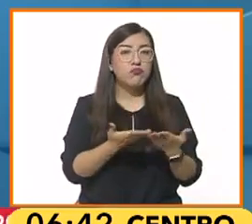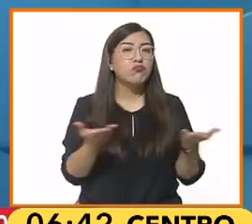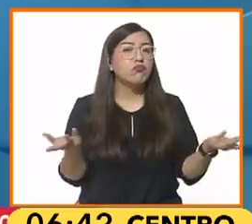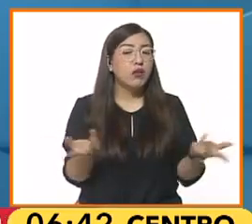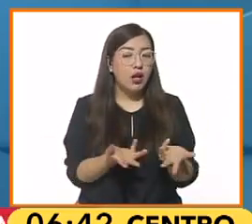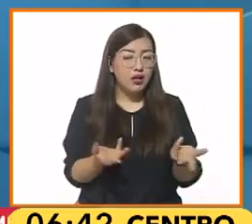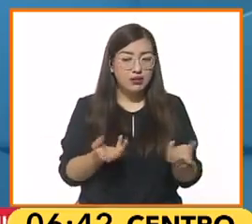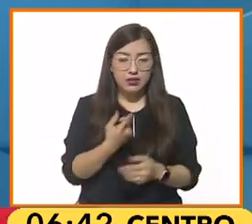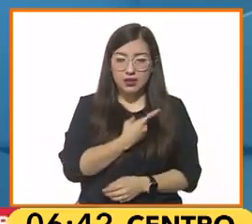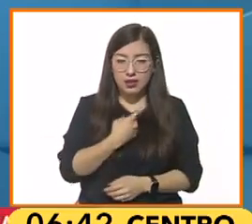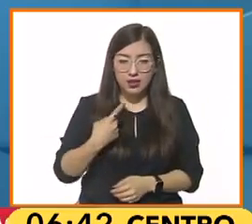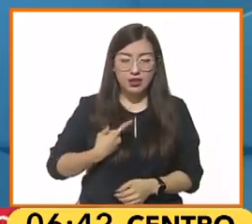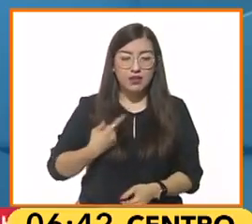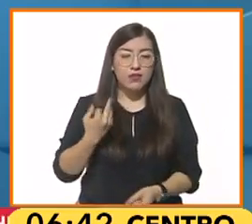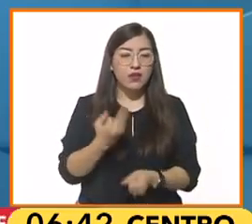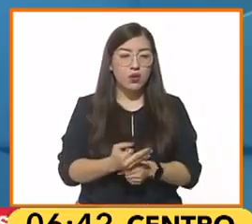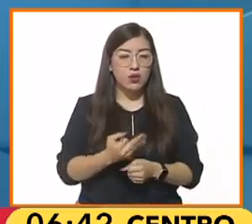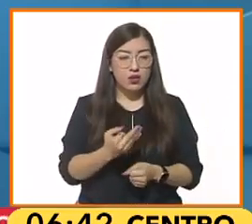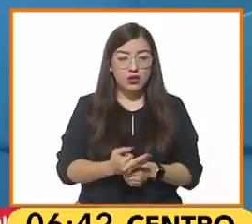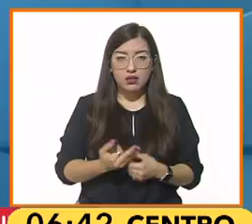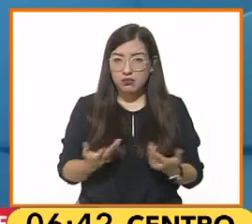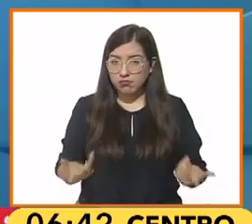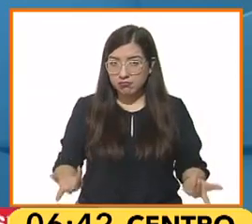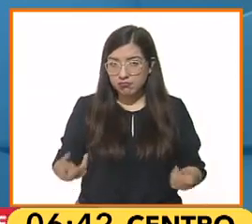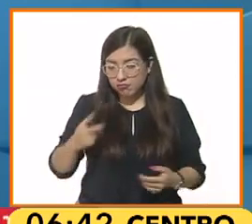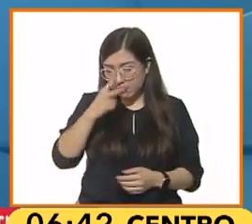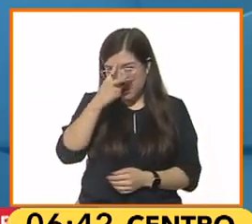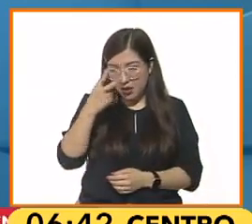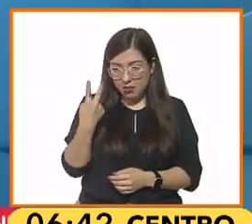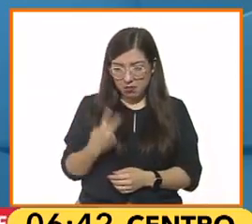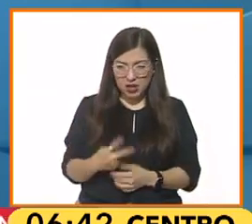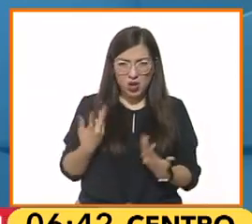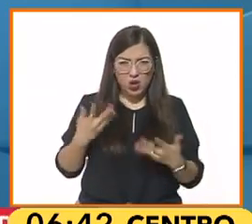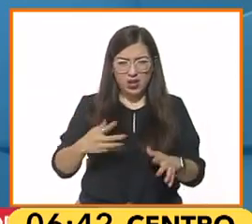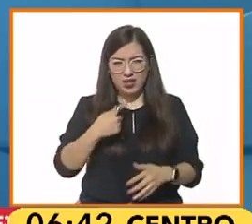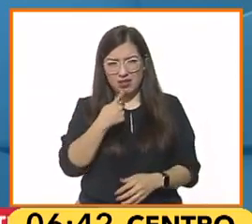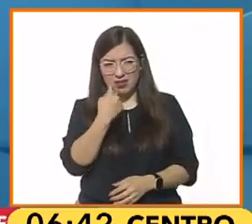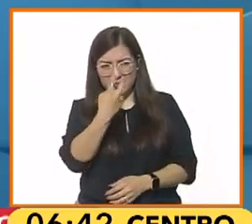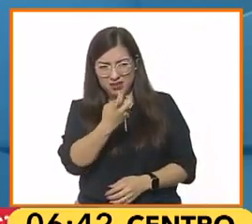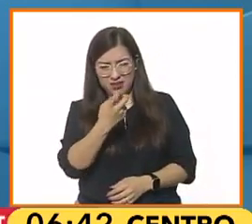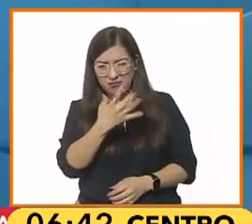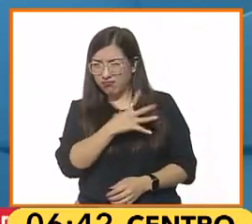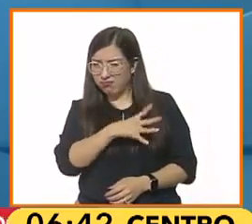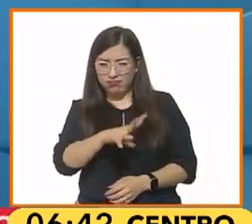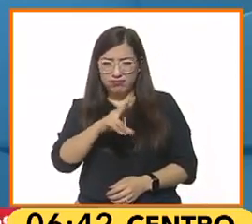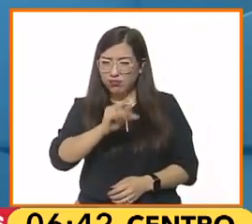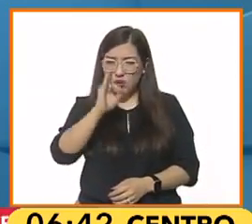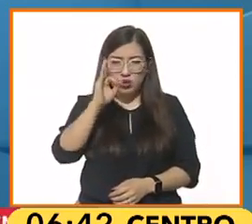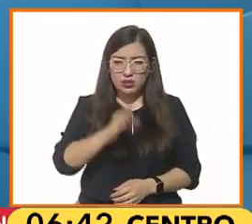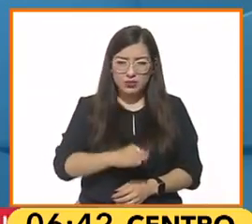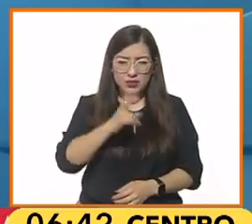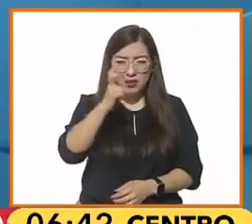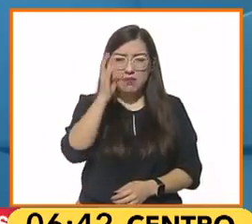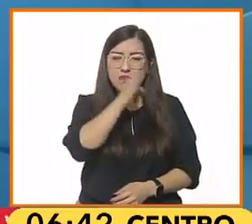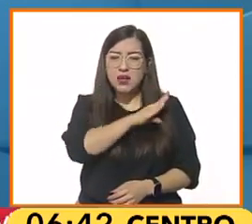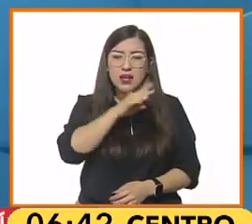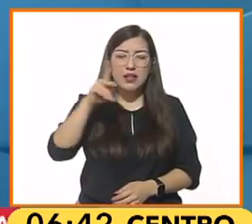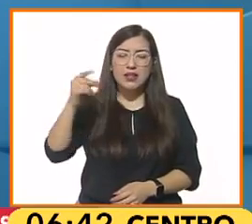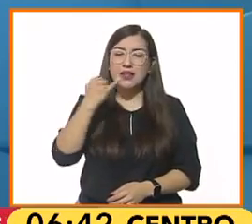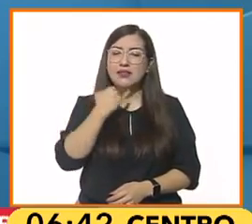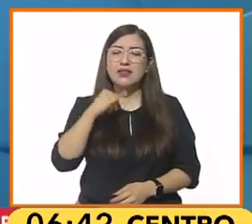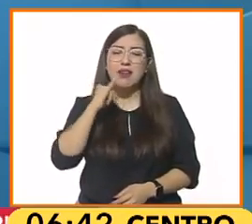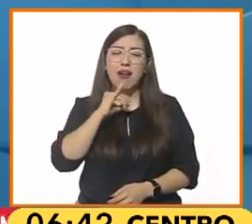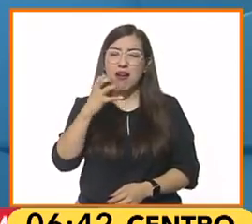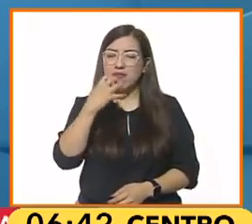estar jugando en esto? México ha condenado pues esta ofensiva nuevamente de Israel y el que haya